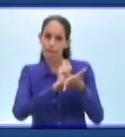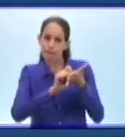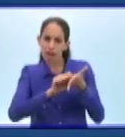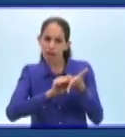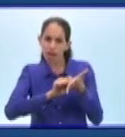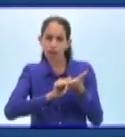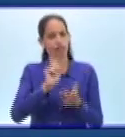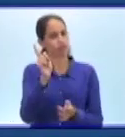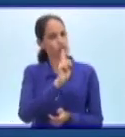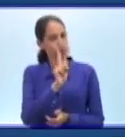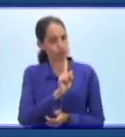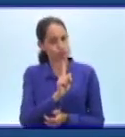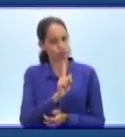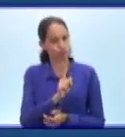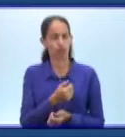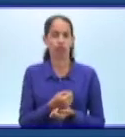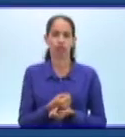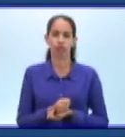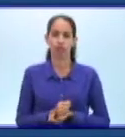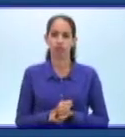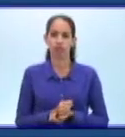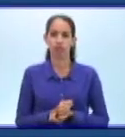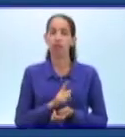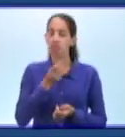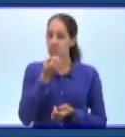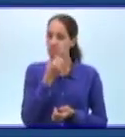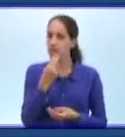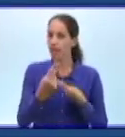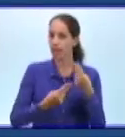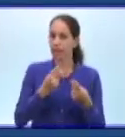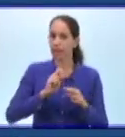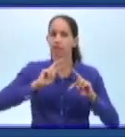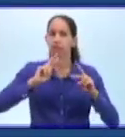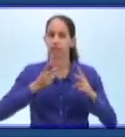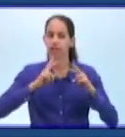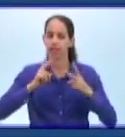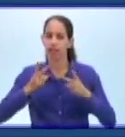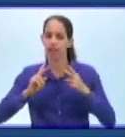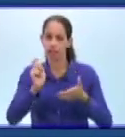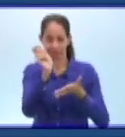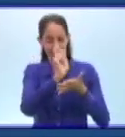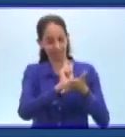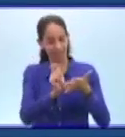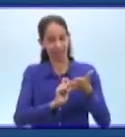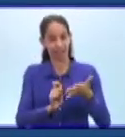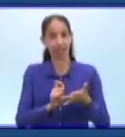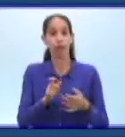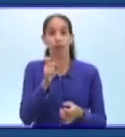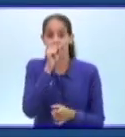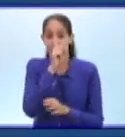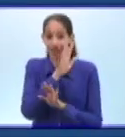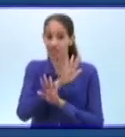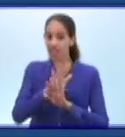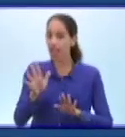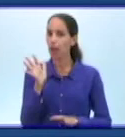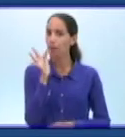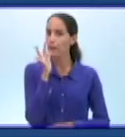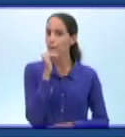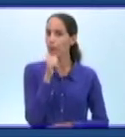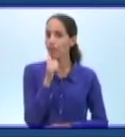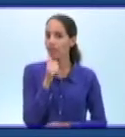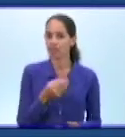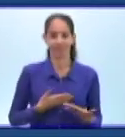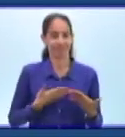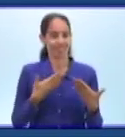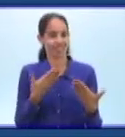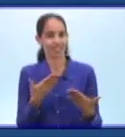borrar. Y usted puede transcribir lo último que usted quiere que su maestro vea, porque esa es la cara de